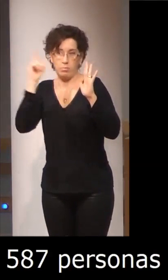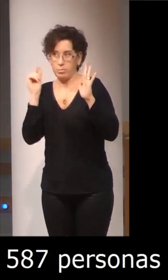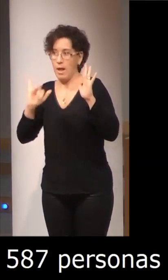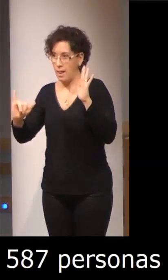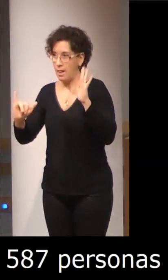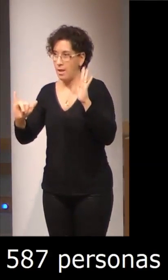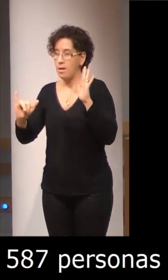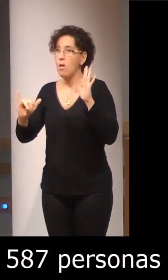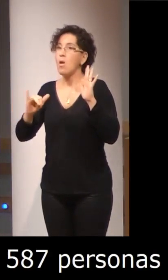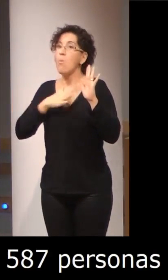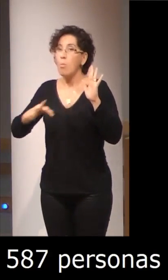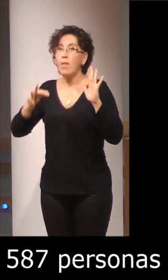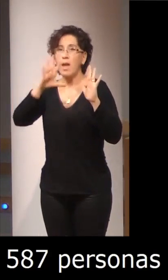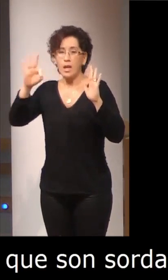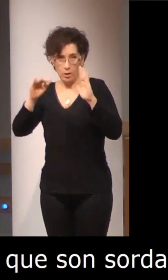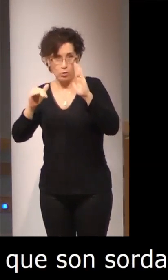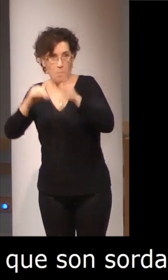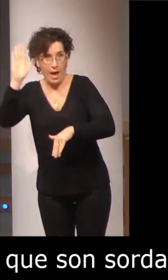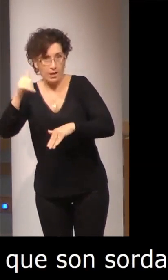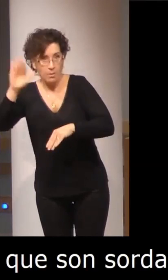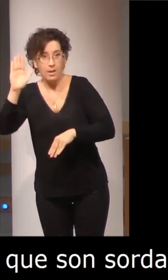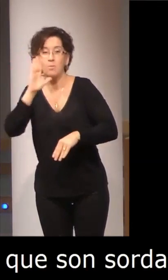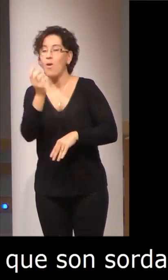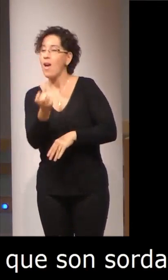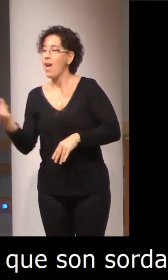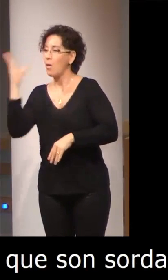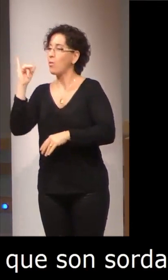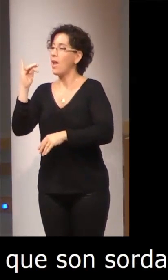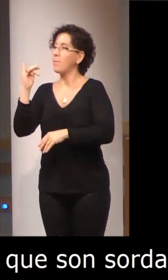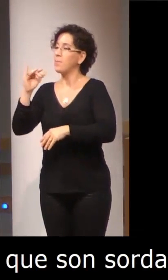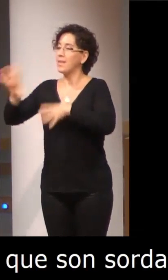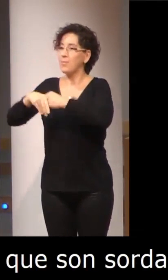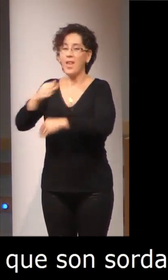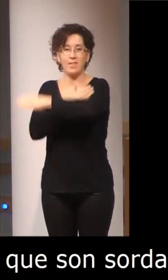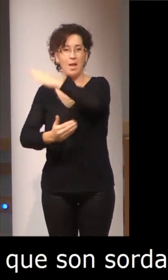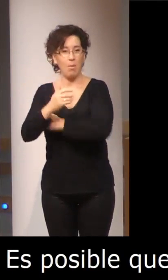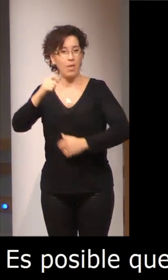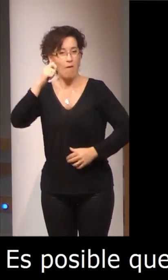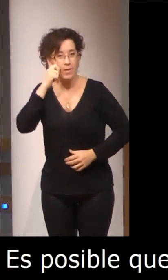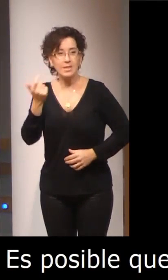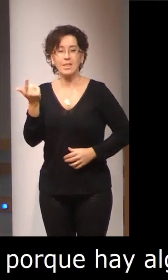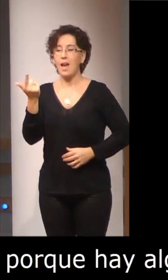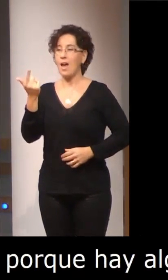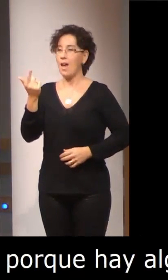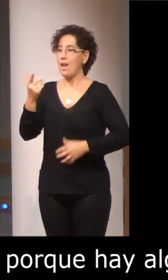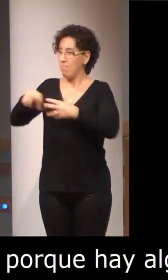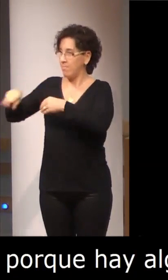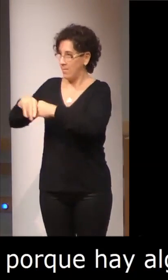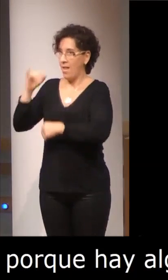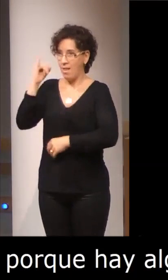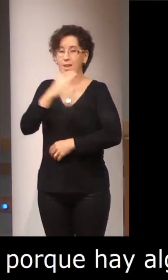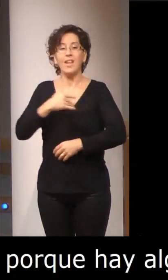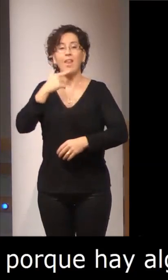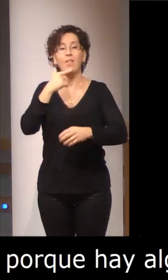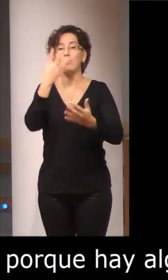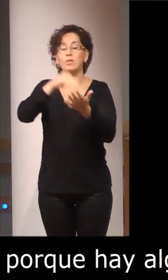que este número sea mayor porque hay algunos que tienen discapacidad física, además de sensorial, en fin. Y en ese caso entran en